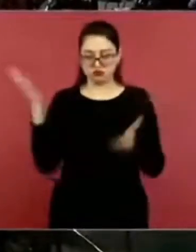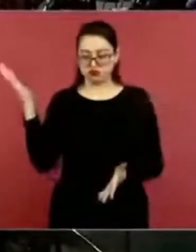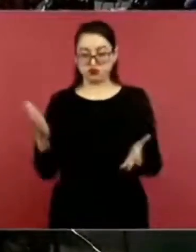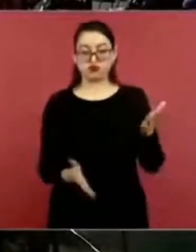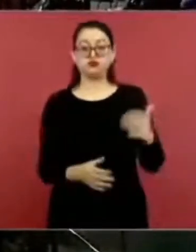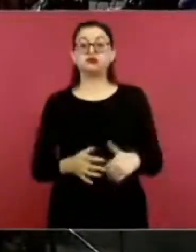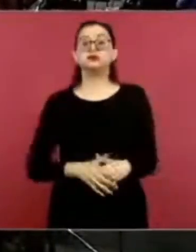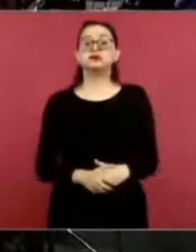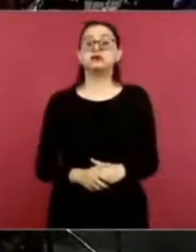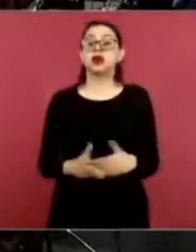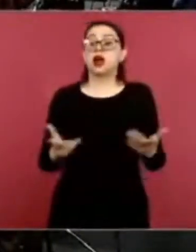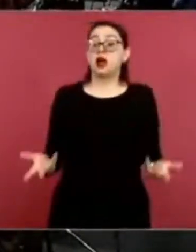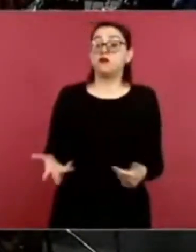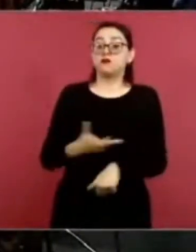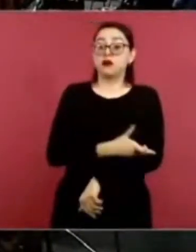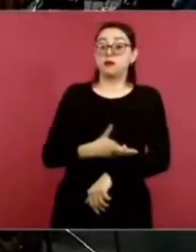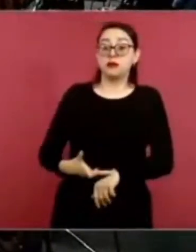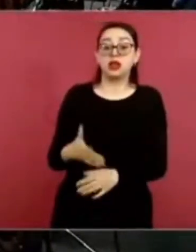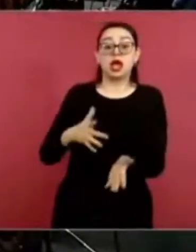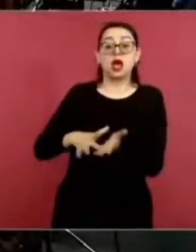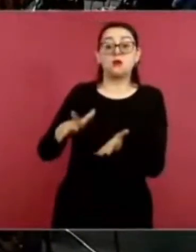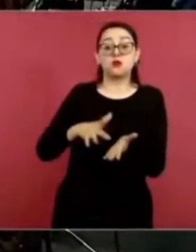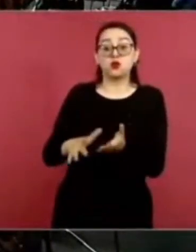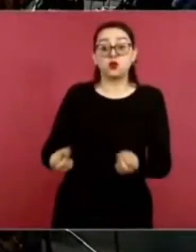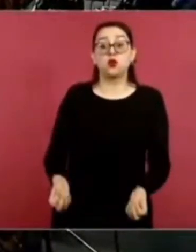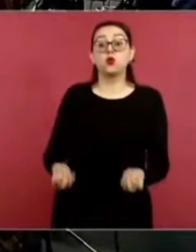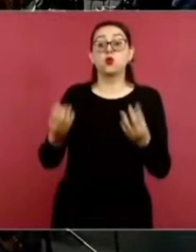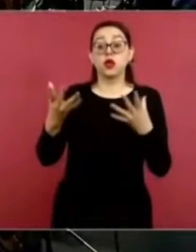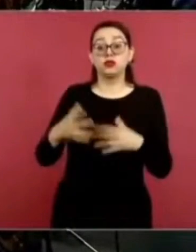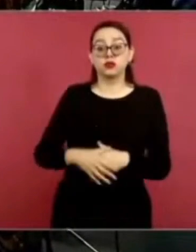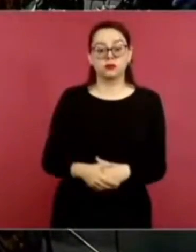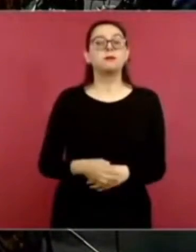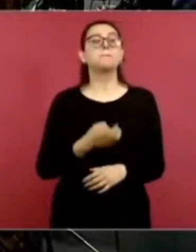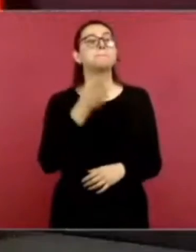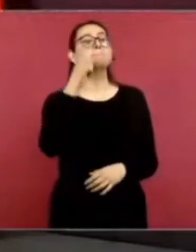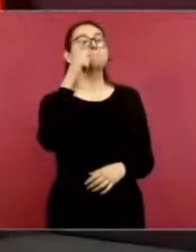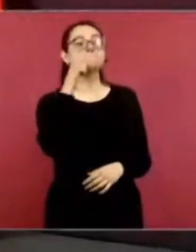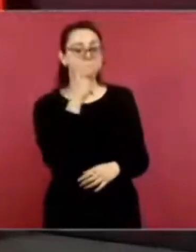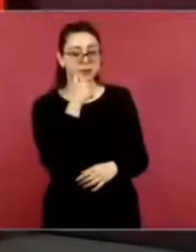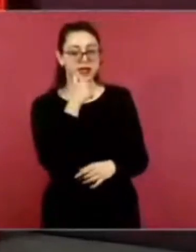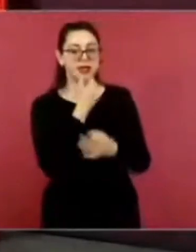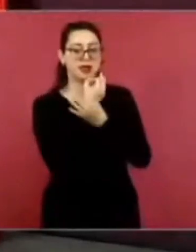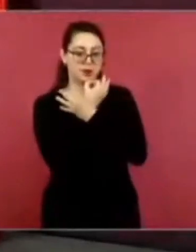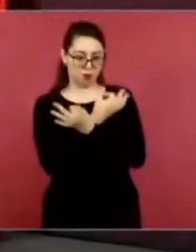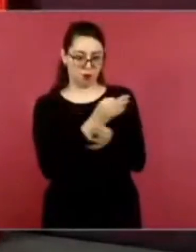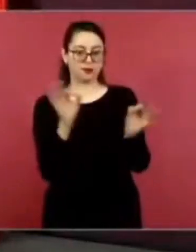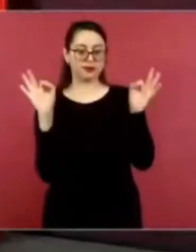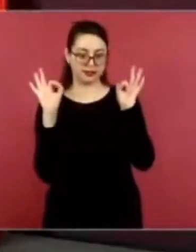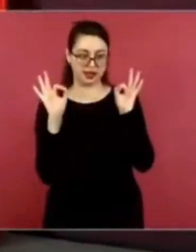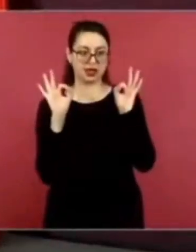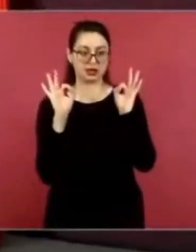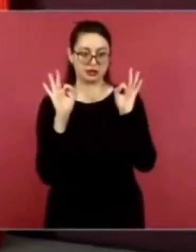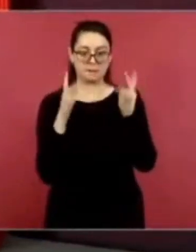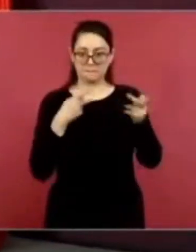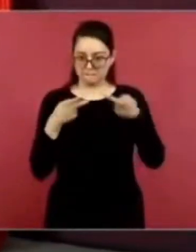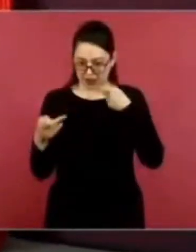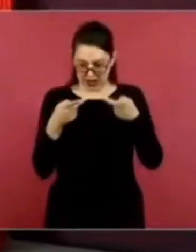las familias ya saben de cuánto va a ser? Eso mañana vamos a anunciar ya el